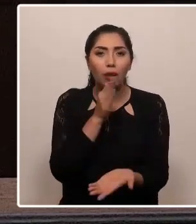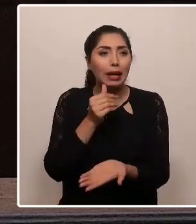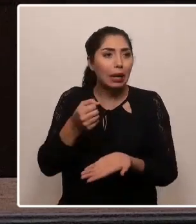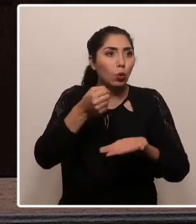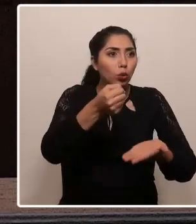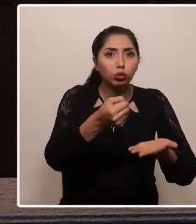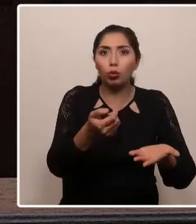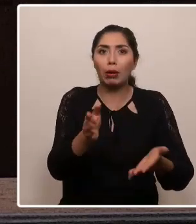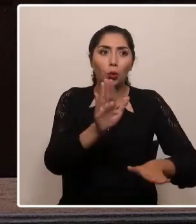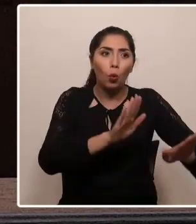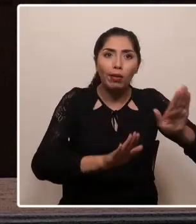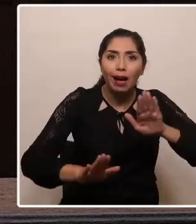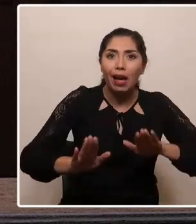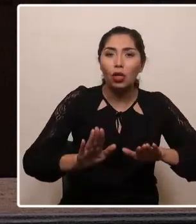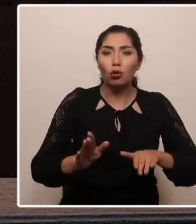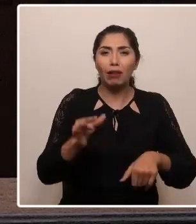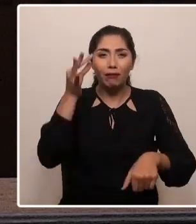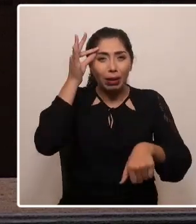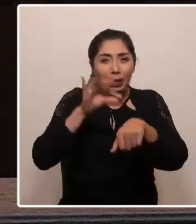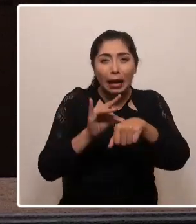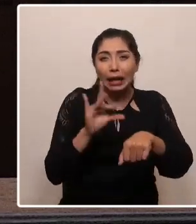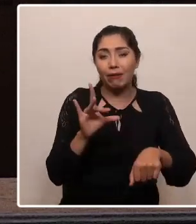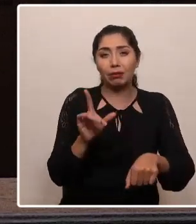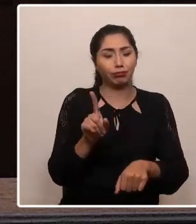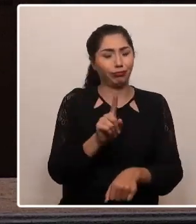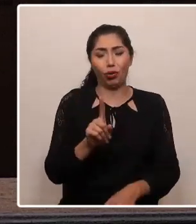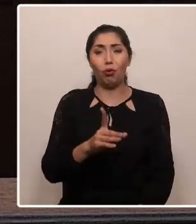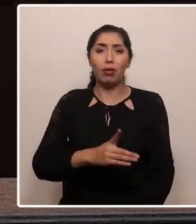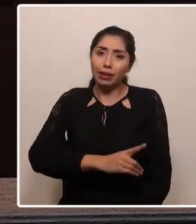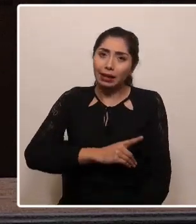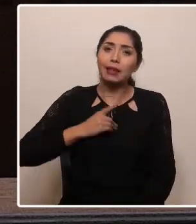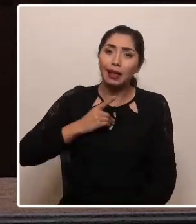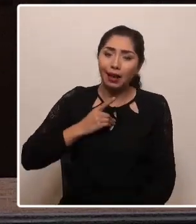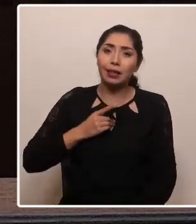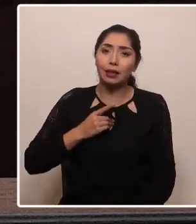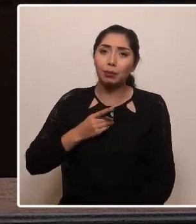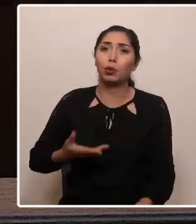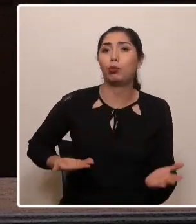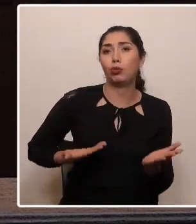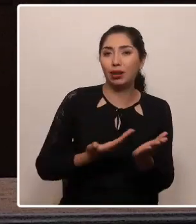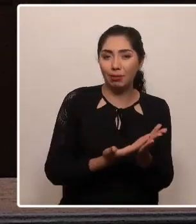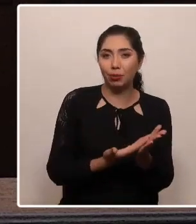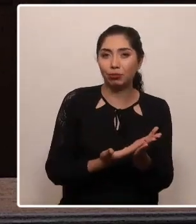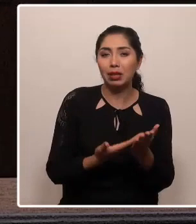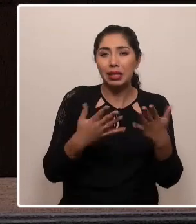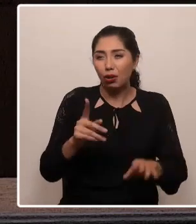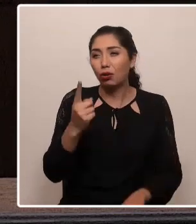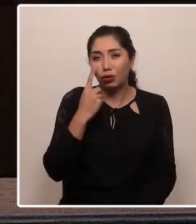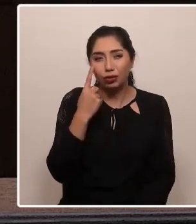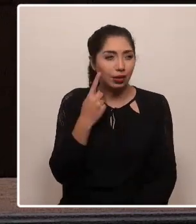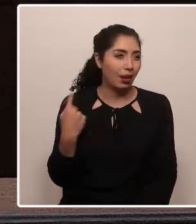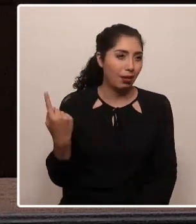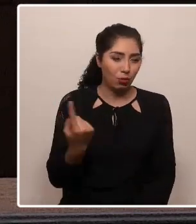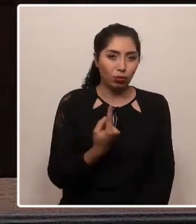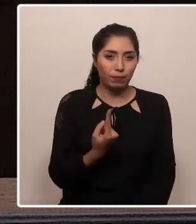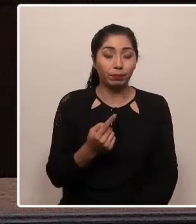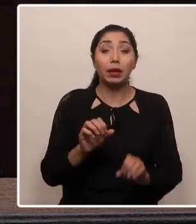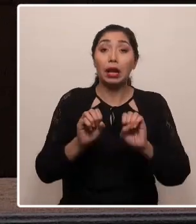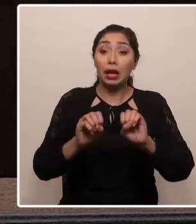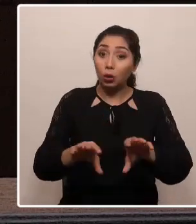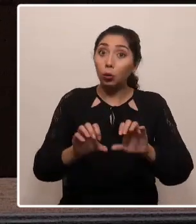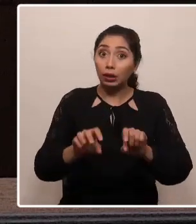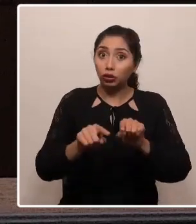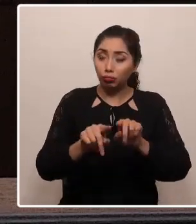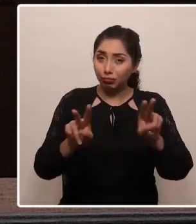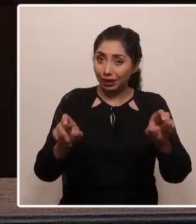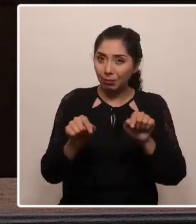paliativos. Dignidad y salud de calidad, eso proponemos, y eso lo conocemos en primeras personas. En educación, tenemos claridad